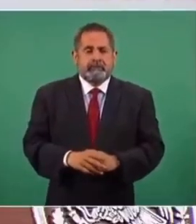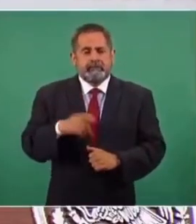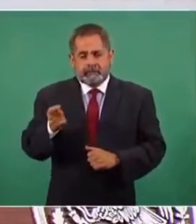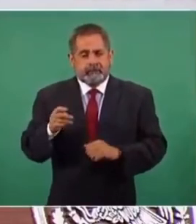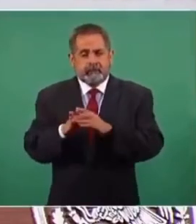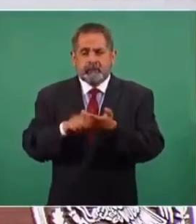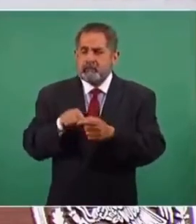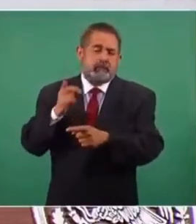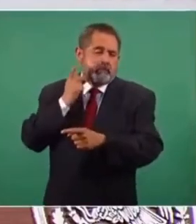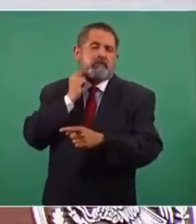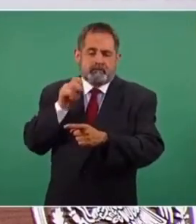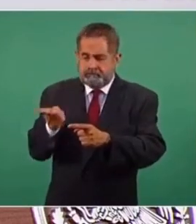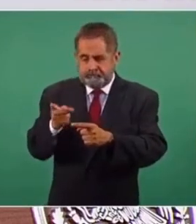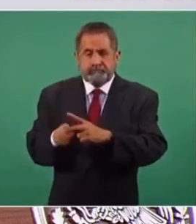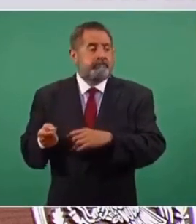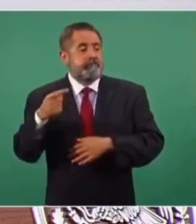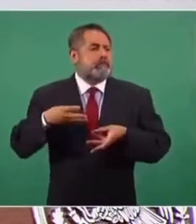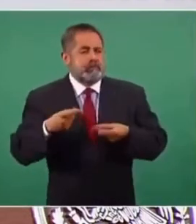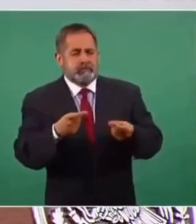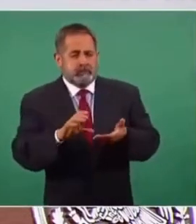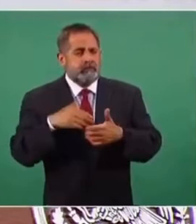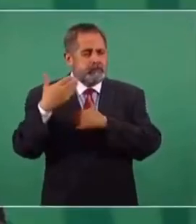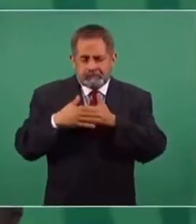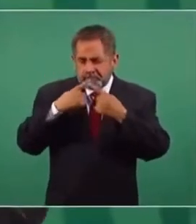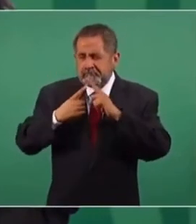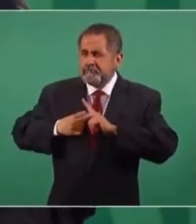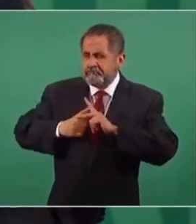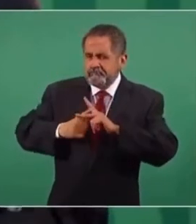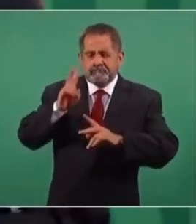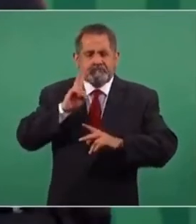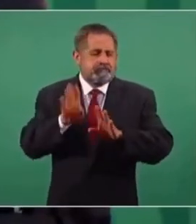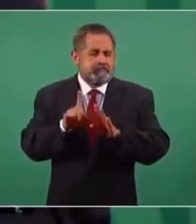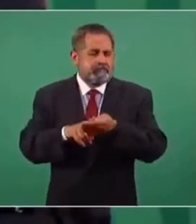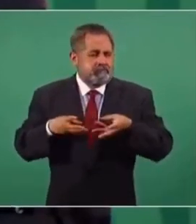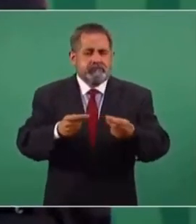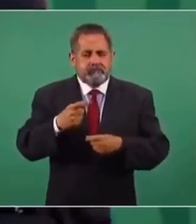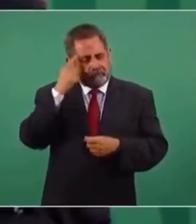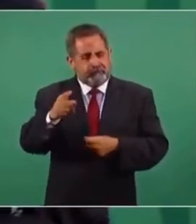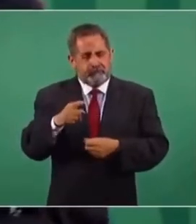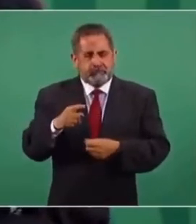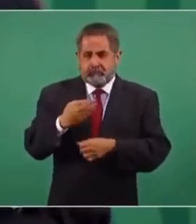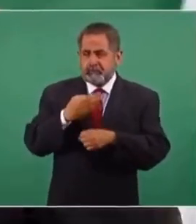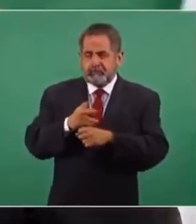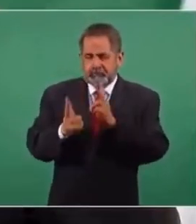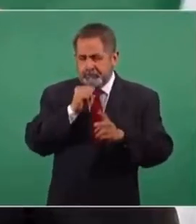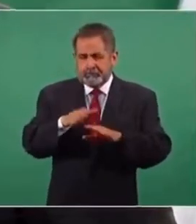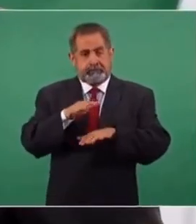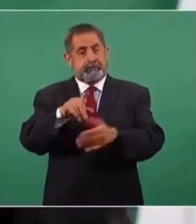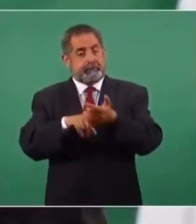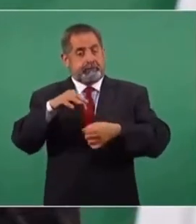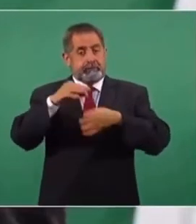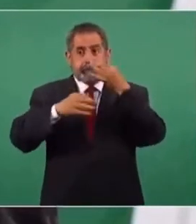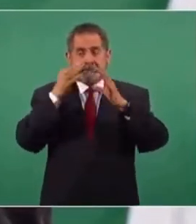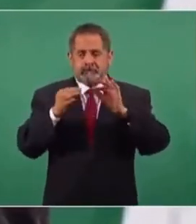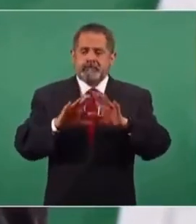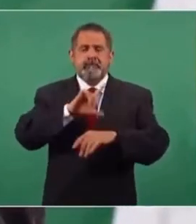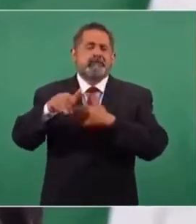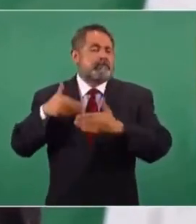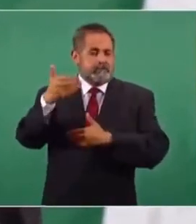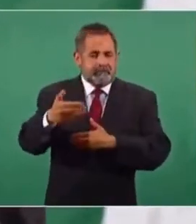Y tiene que ver con el legislativo y tiene que ver con el poder judicial. Vamos a hacer aquí el ejercicio en su momento, para que no nos vayan a acusar de que estamos haciendo esta propaganda,